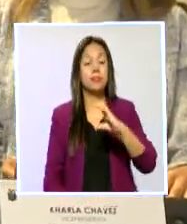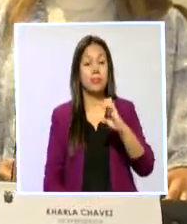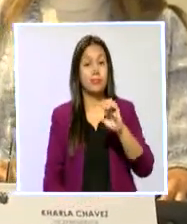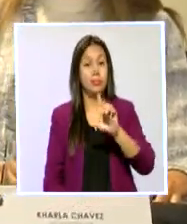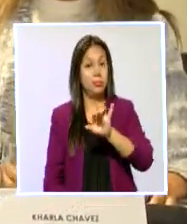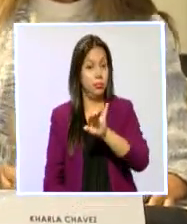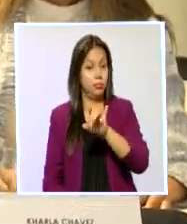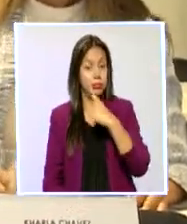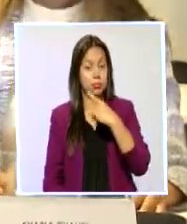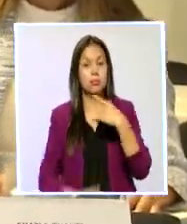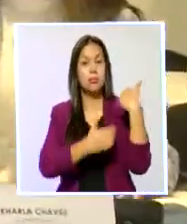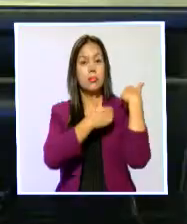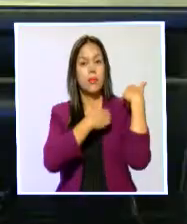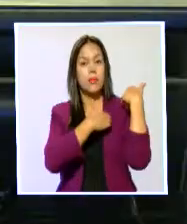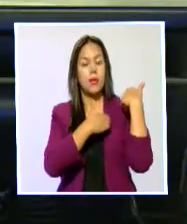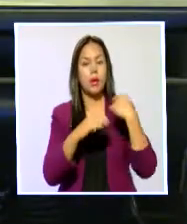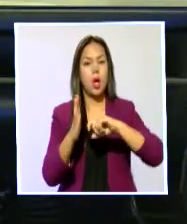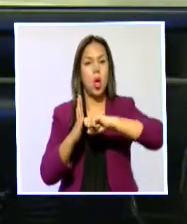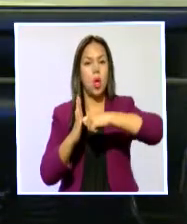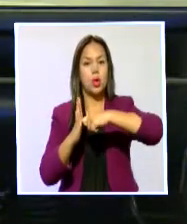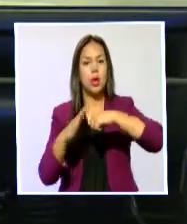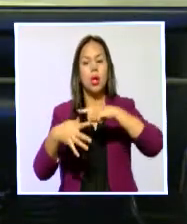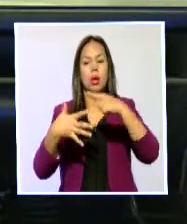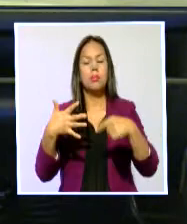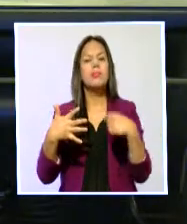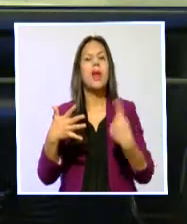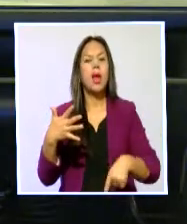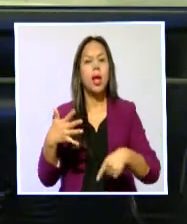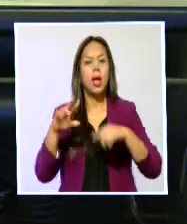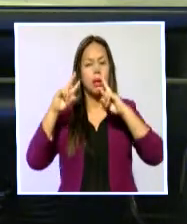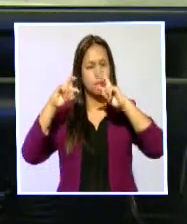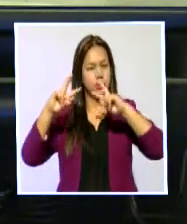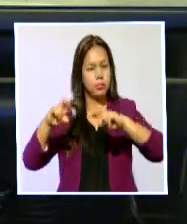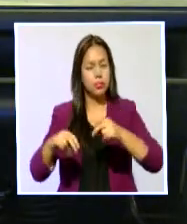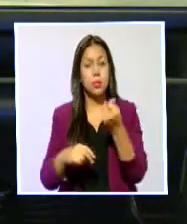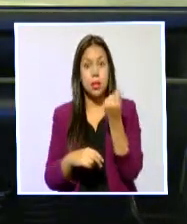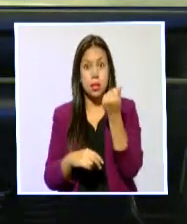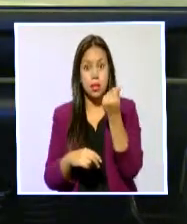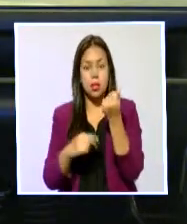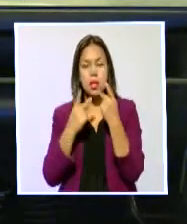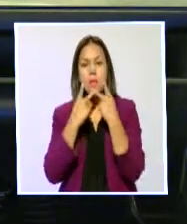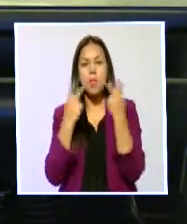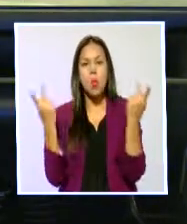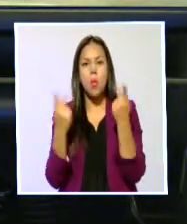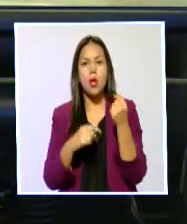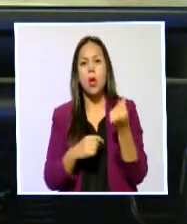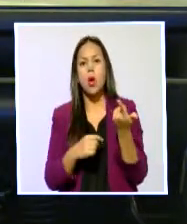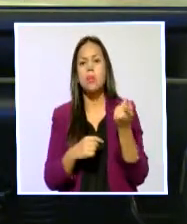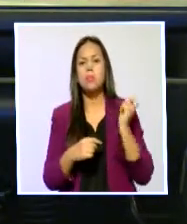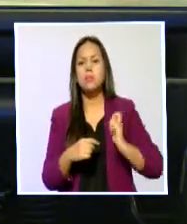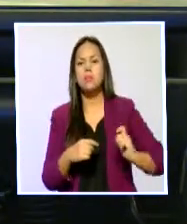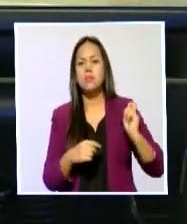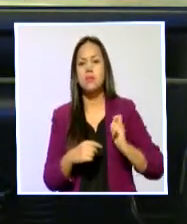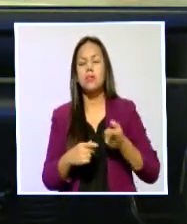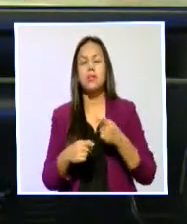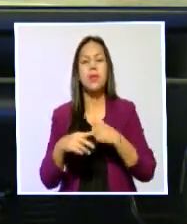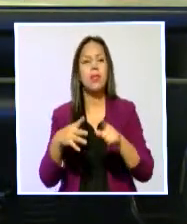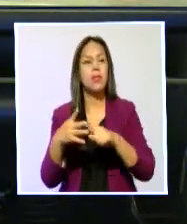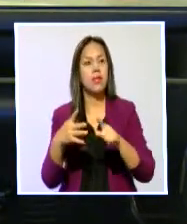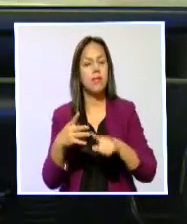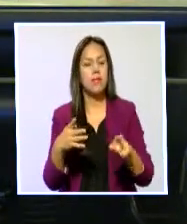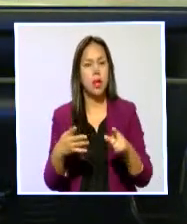las atribuciones de la Contraloría está examinar los ingresos públicos provenientes de diferentes fuentes